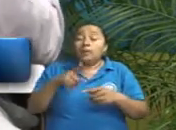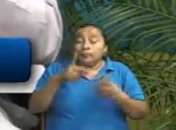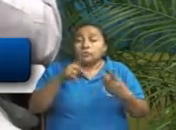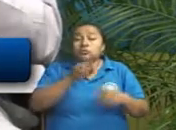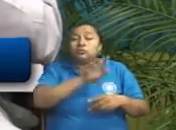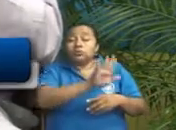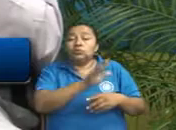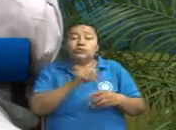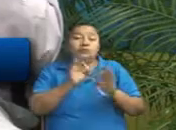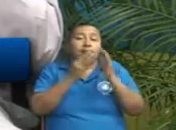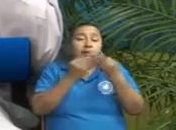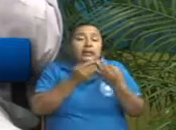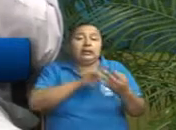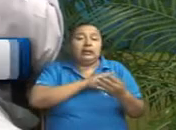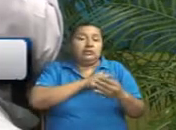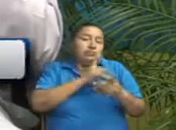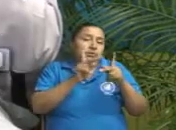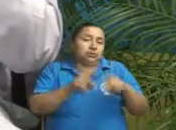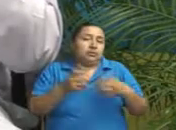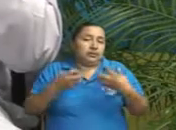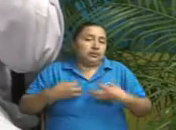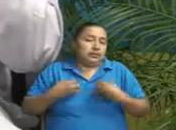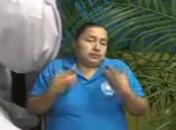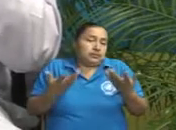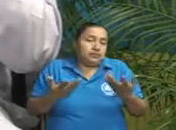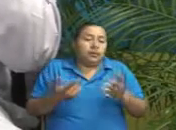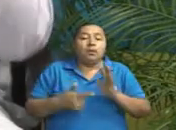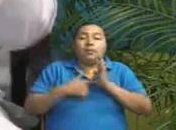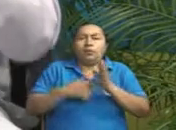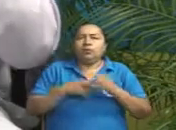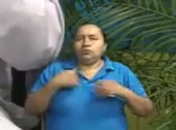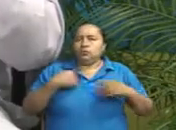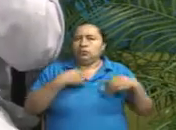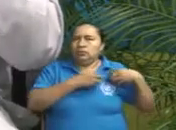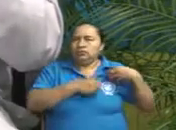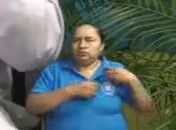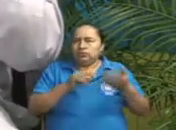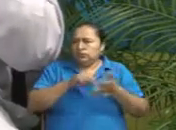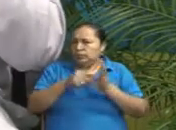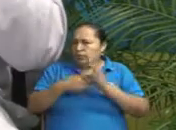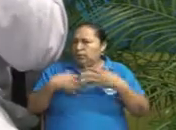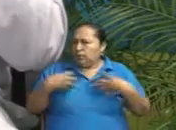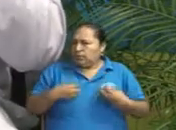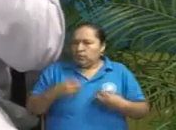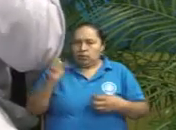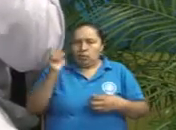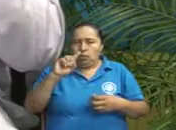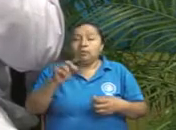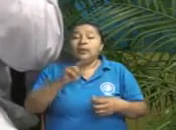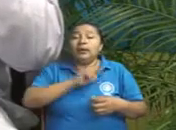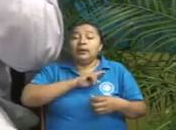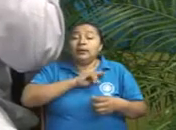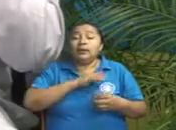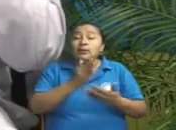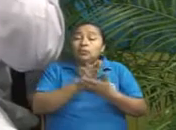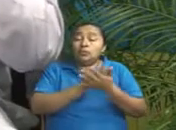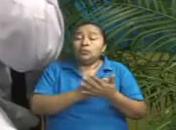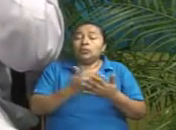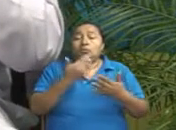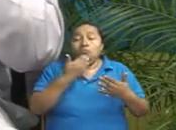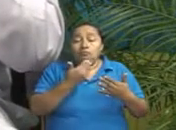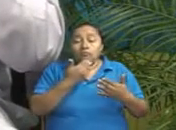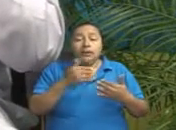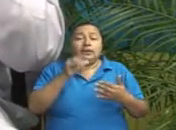un familiar, pero tampoco es decir que si yo tengo una pelotita eso es cáncer. Bien decía que hay lesiones benignas que no son